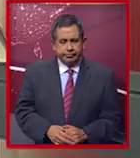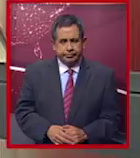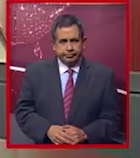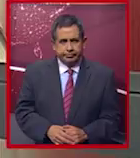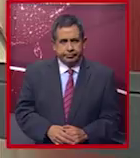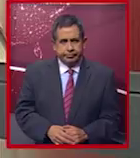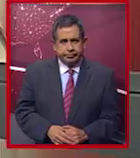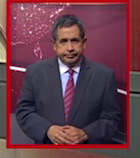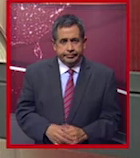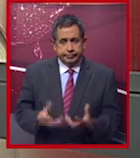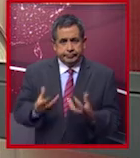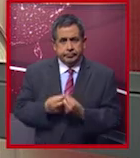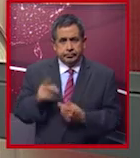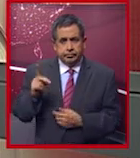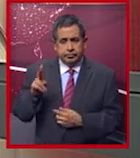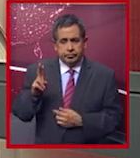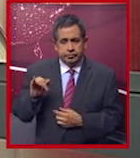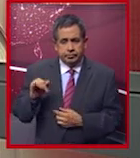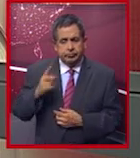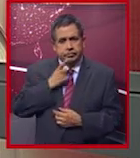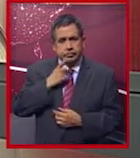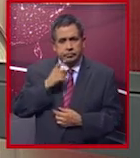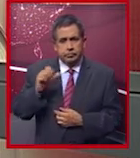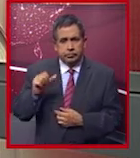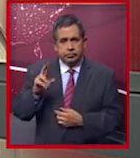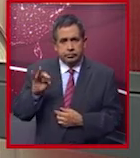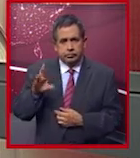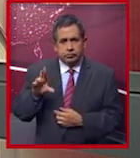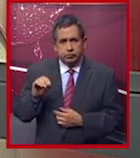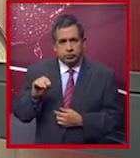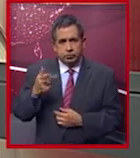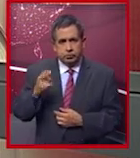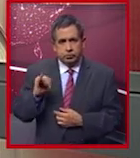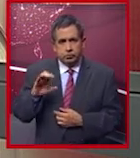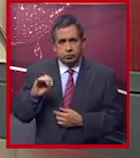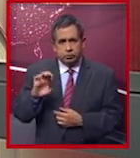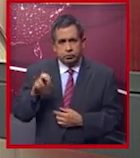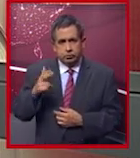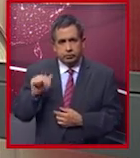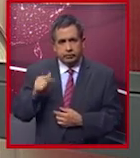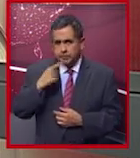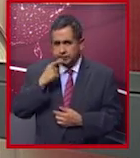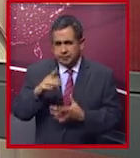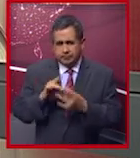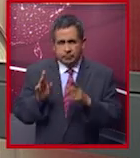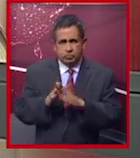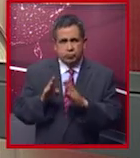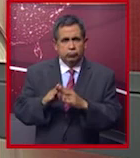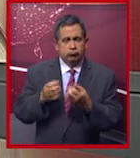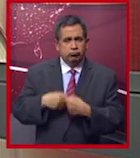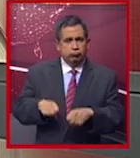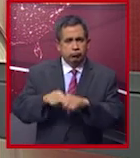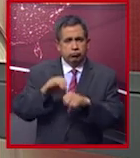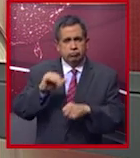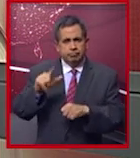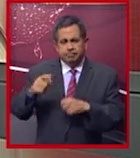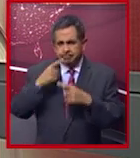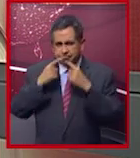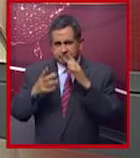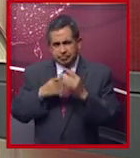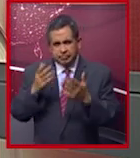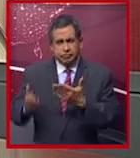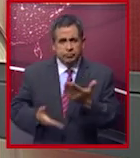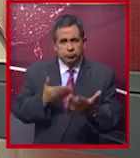En el turno de la fracción del PRI, el diputado Arturo Huicochea Alanís aseguró que las demandas de la sociedad civil están atendidas en